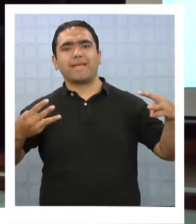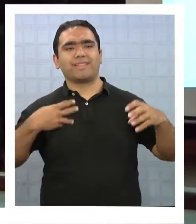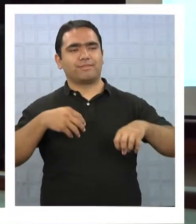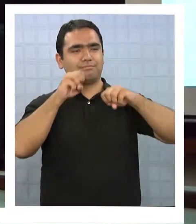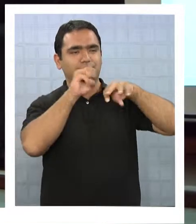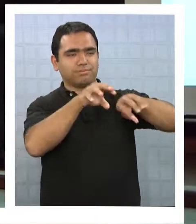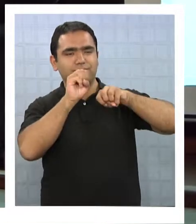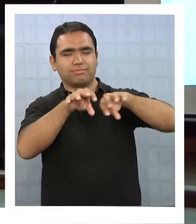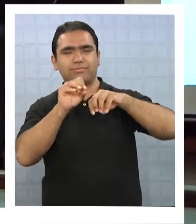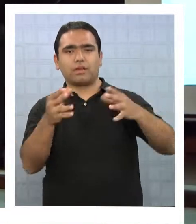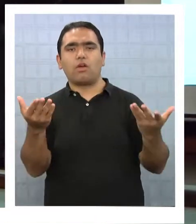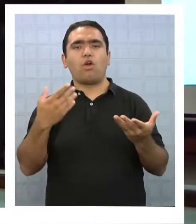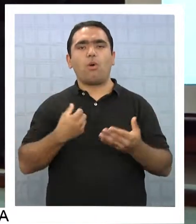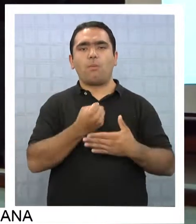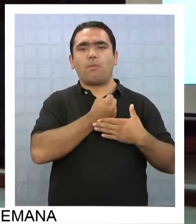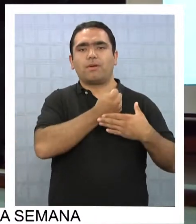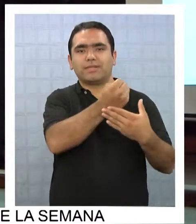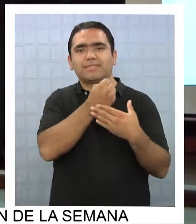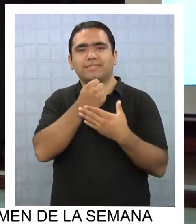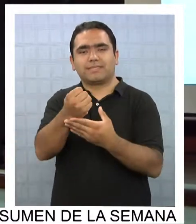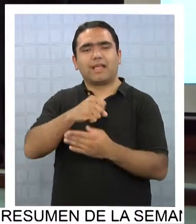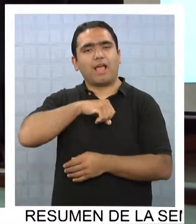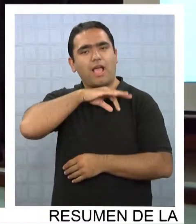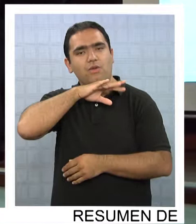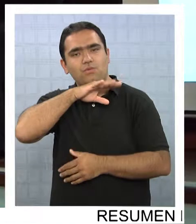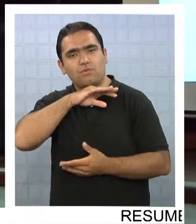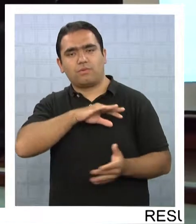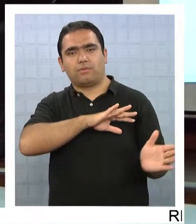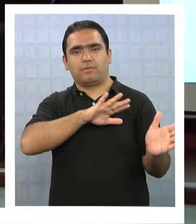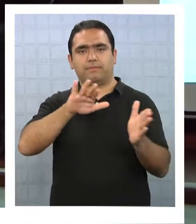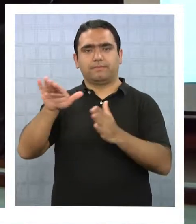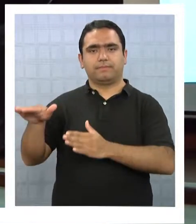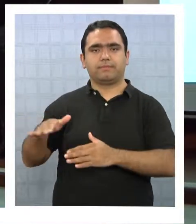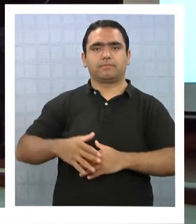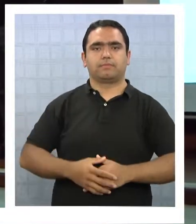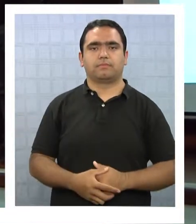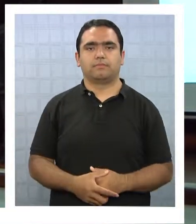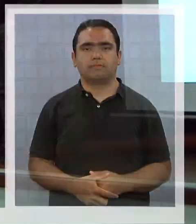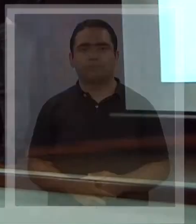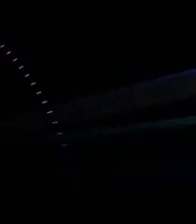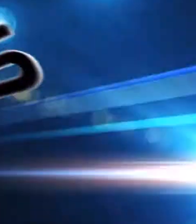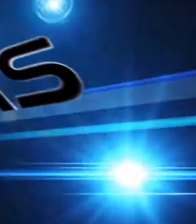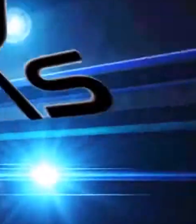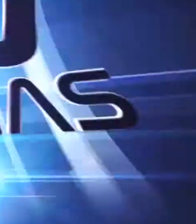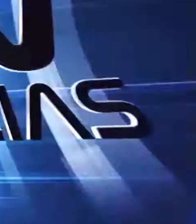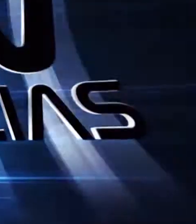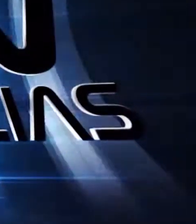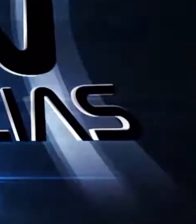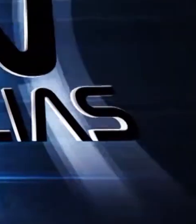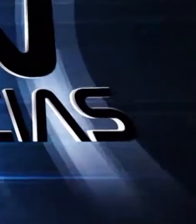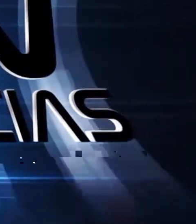Salvador, dar las gracias por la acogida, gracias a Santo Tomás y sobre todo a todos.